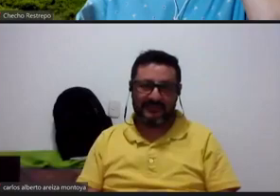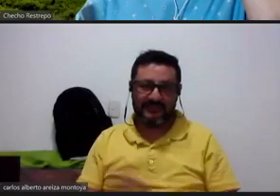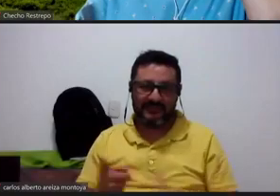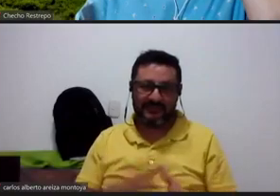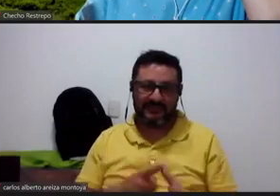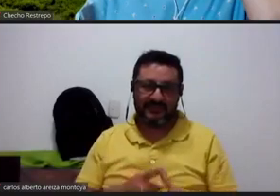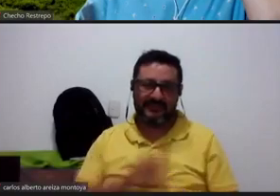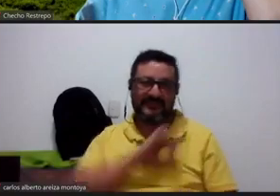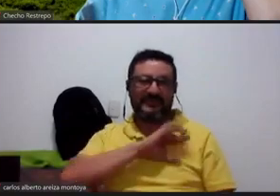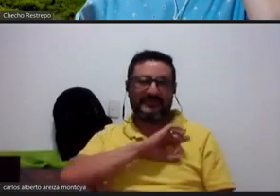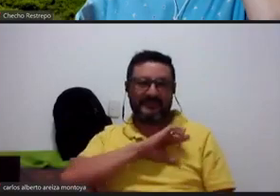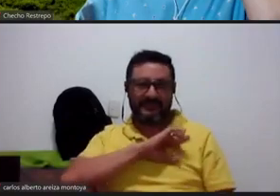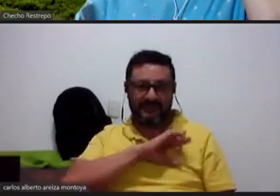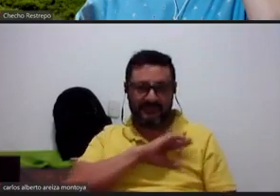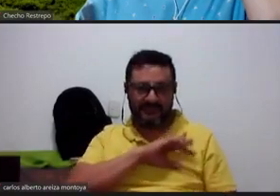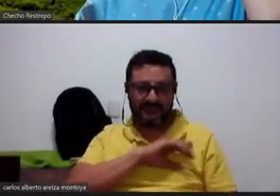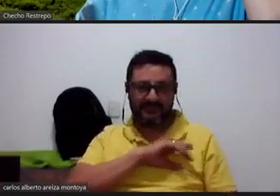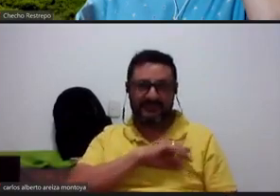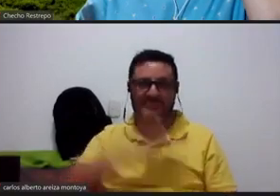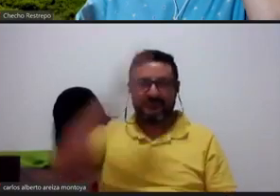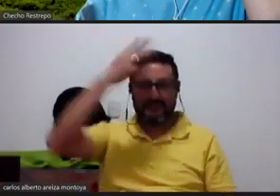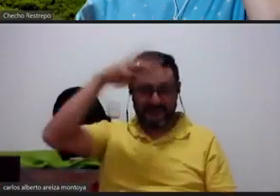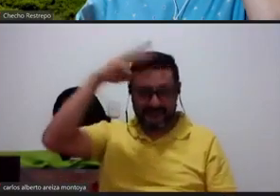Chile, Veracruz,